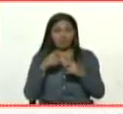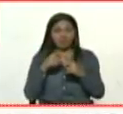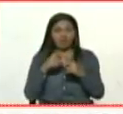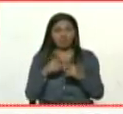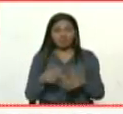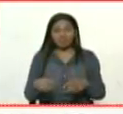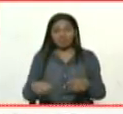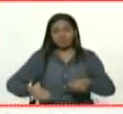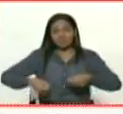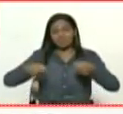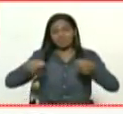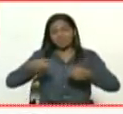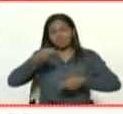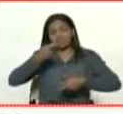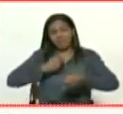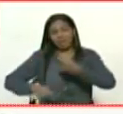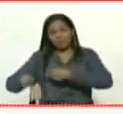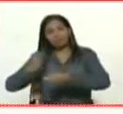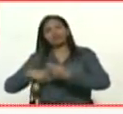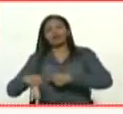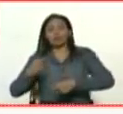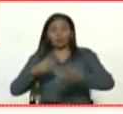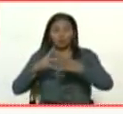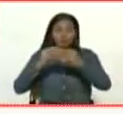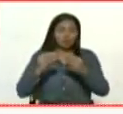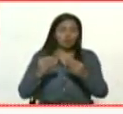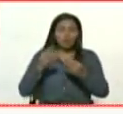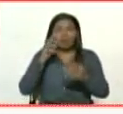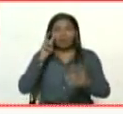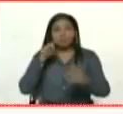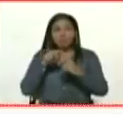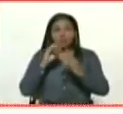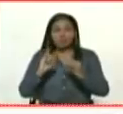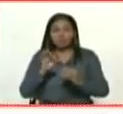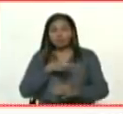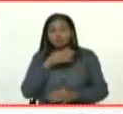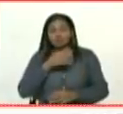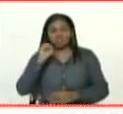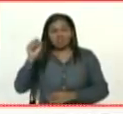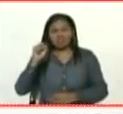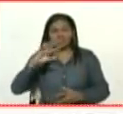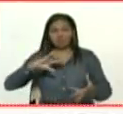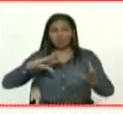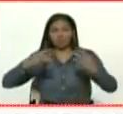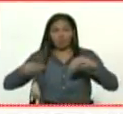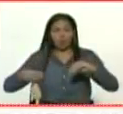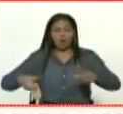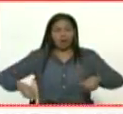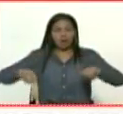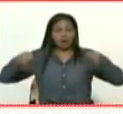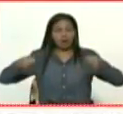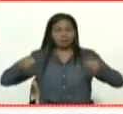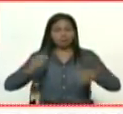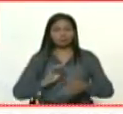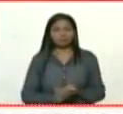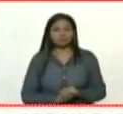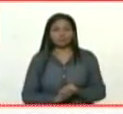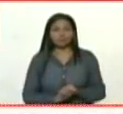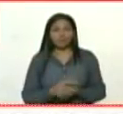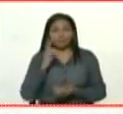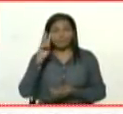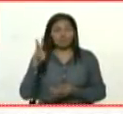en general y por la vía del mercado socialista, los CLAP, los mercados a cielo